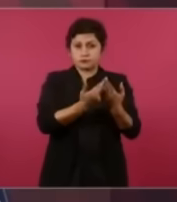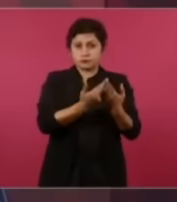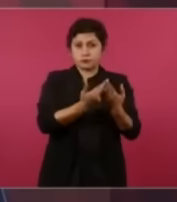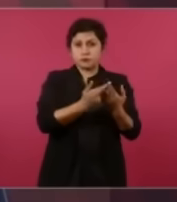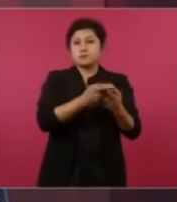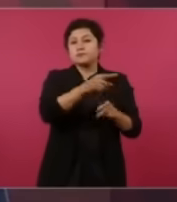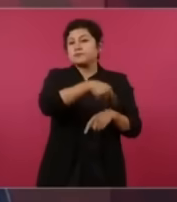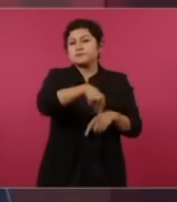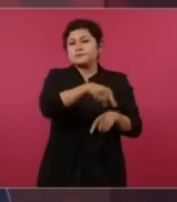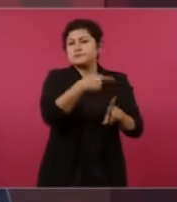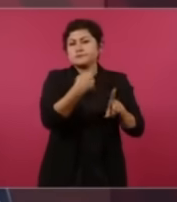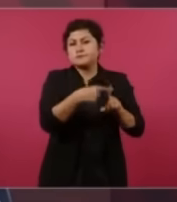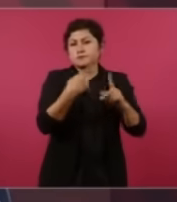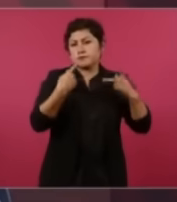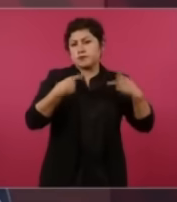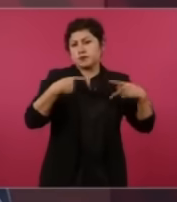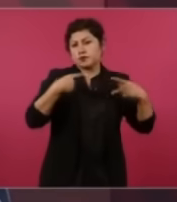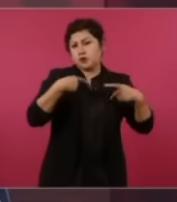Intelectuales.